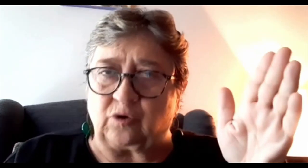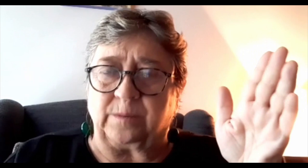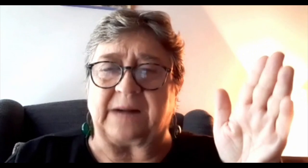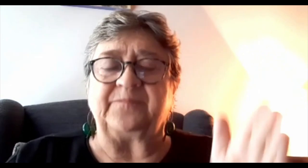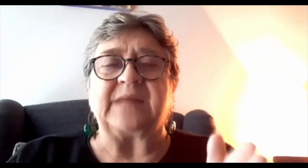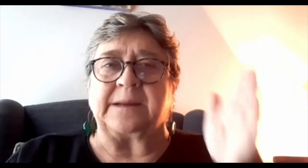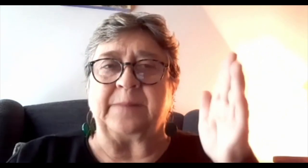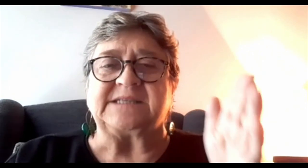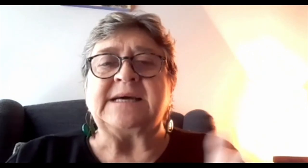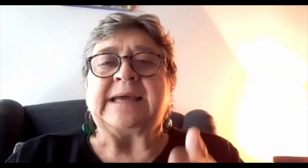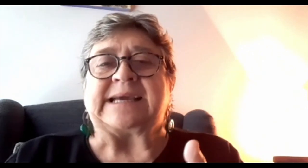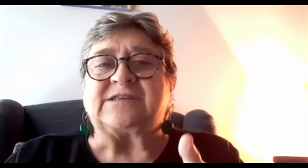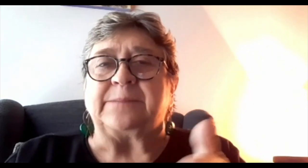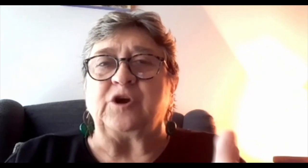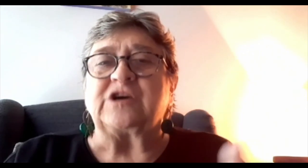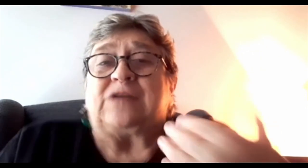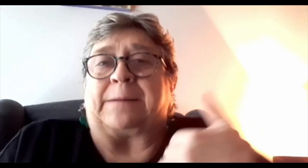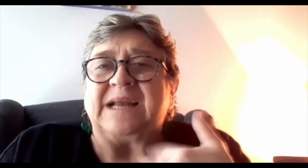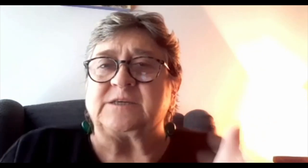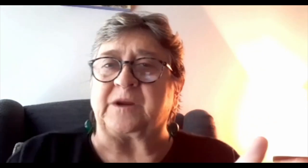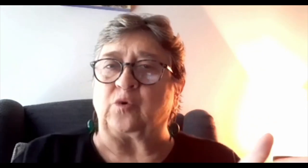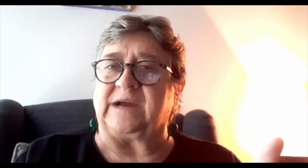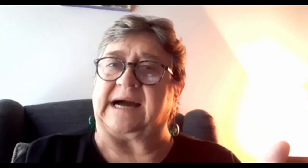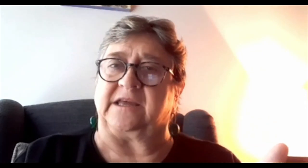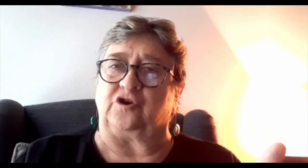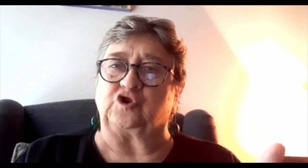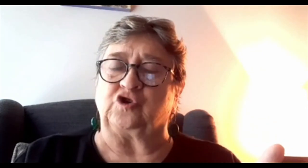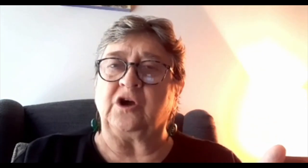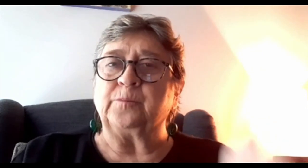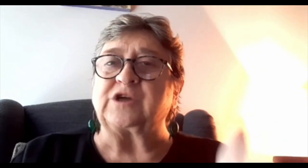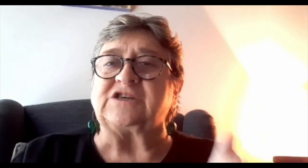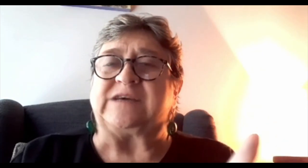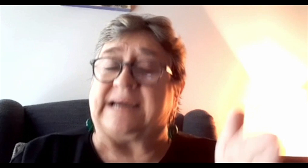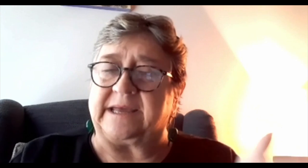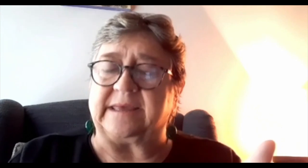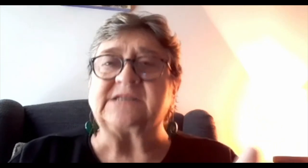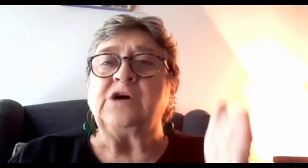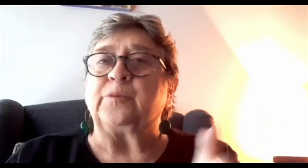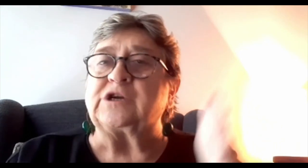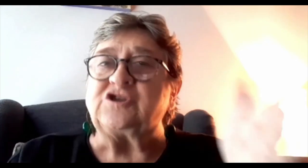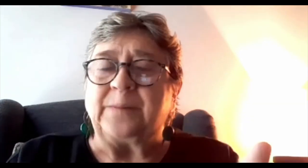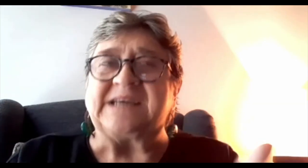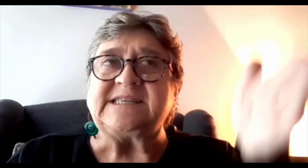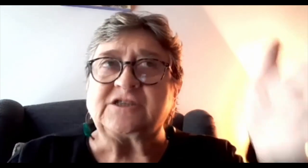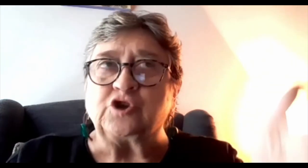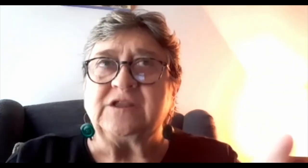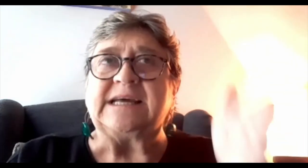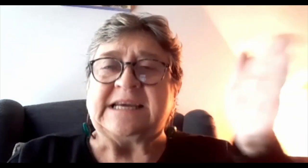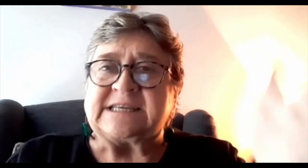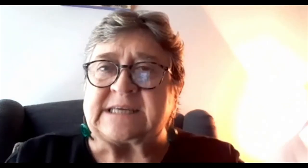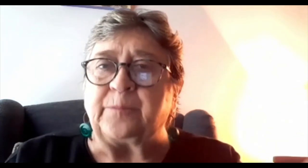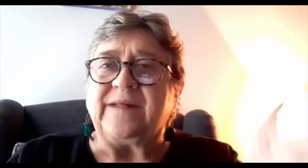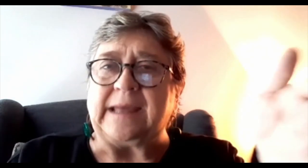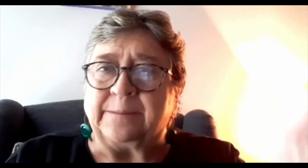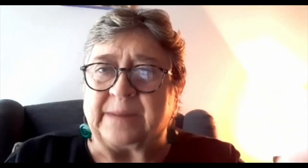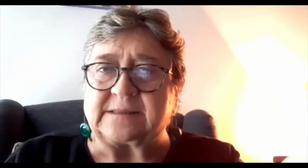caso a Cuba, hay más, que ese bloqueo también les perjudica a ellos y a ellas, porque son países donde